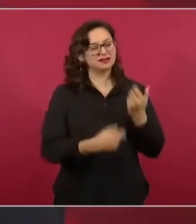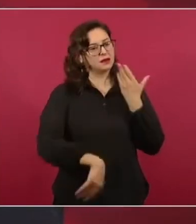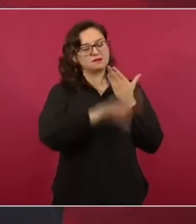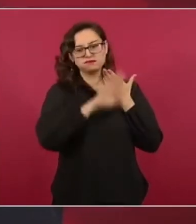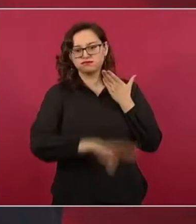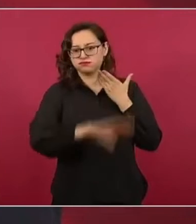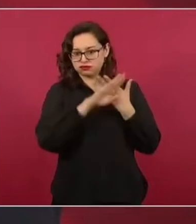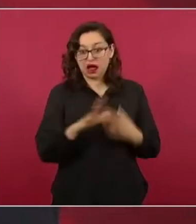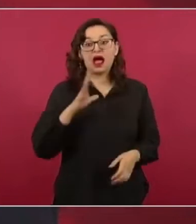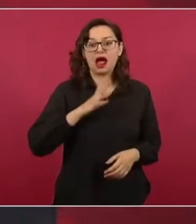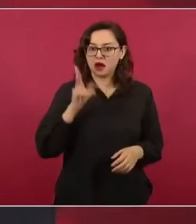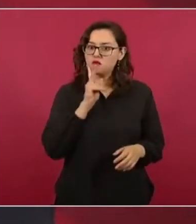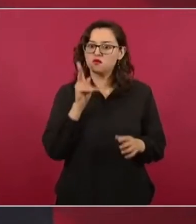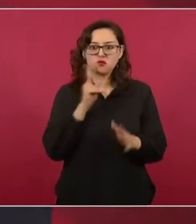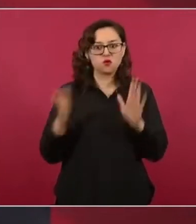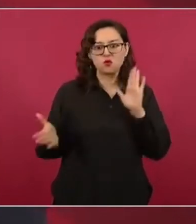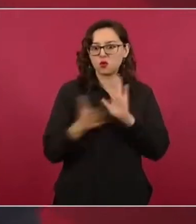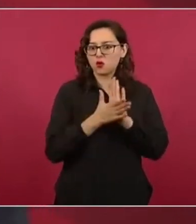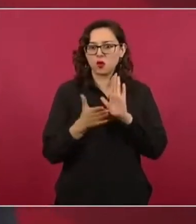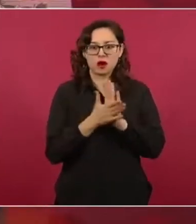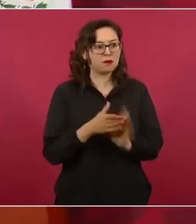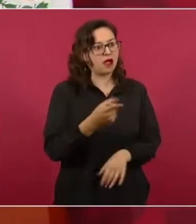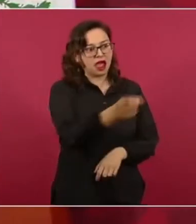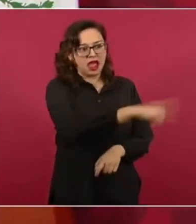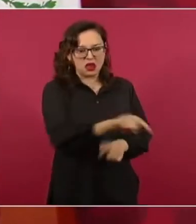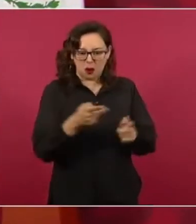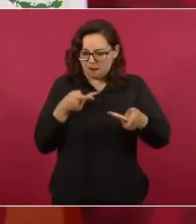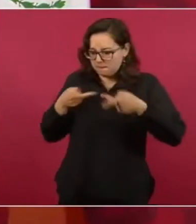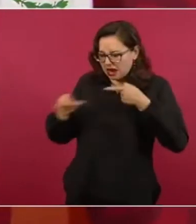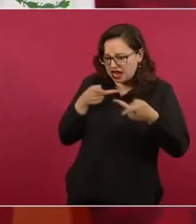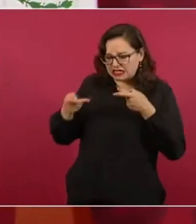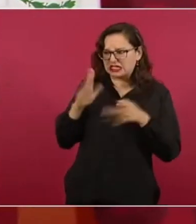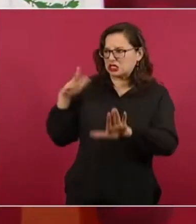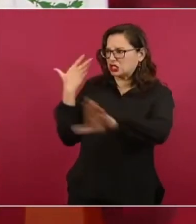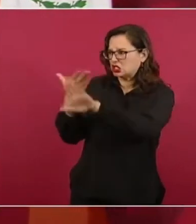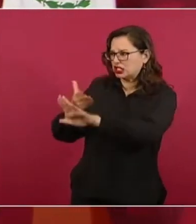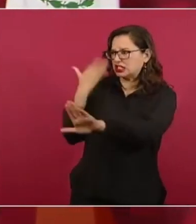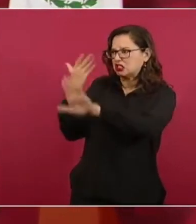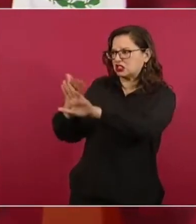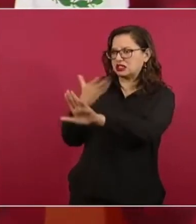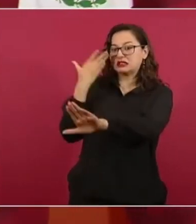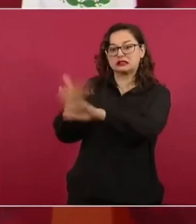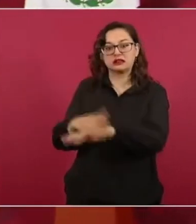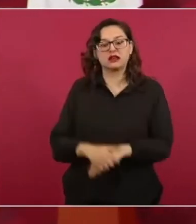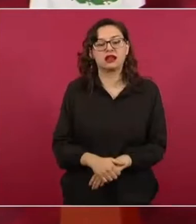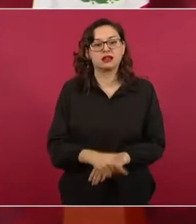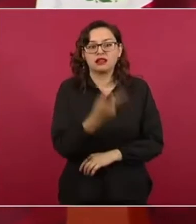técnica, científicamente. Ya les he dicho, hagan el ejercicio escuchando los